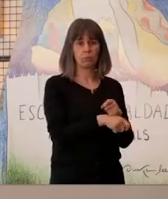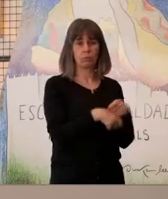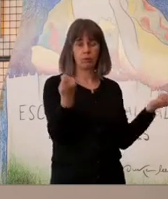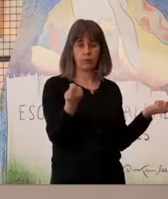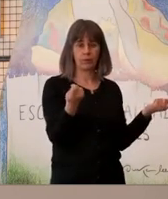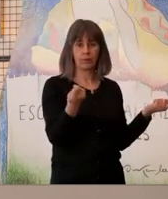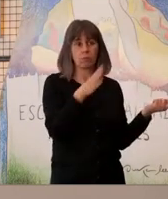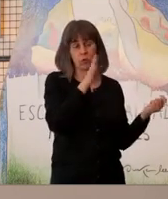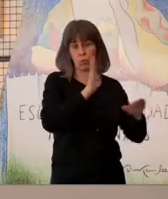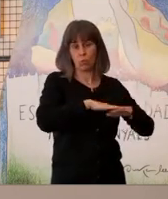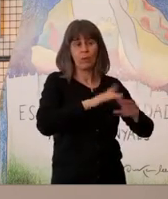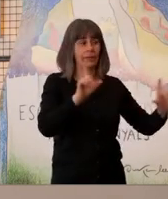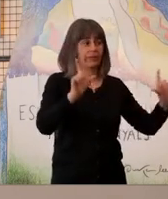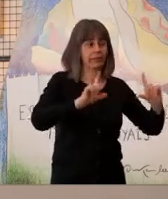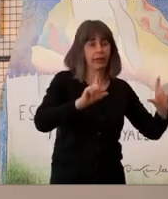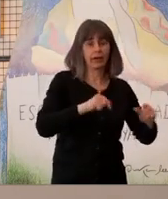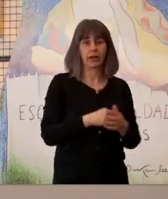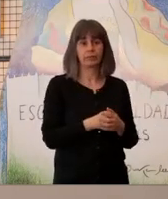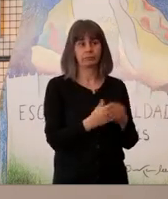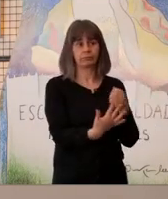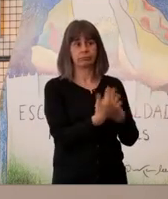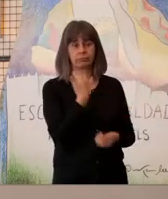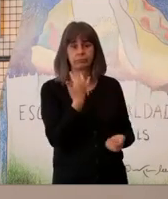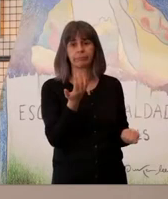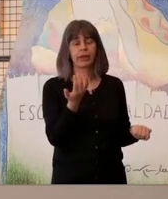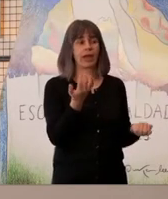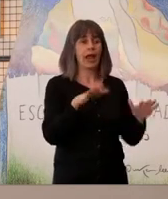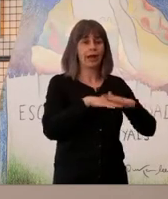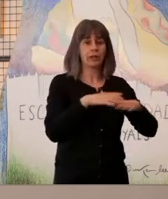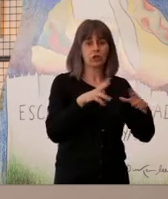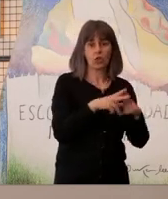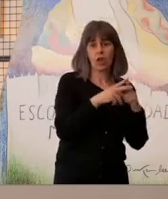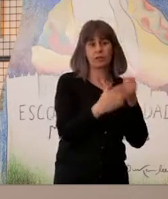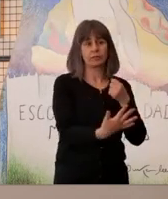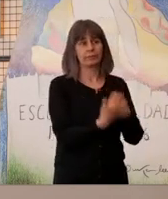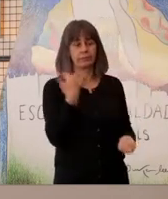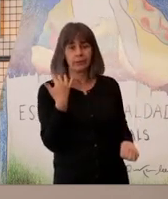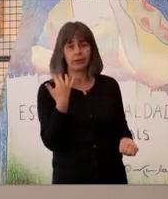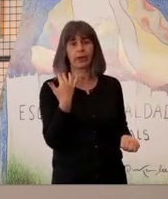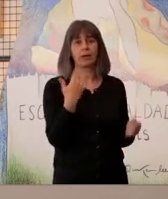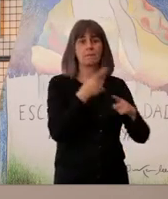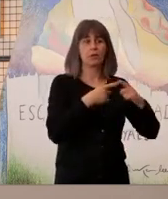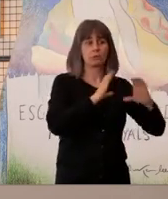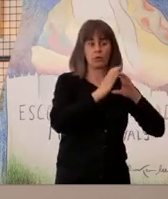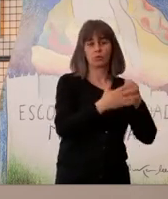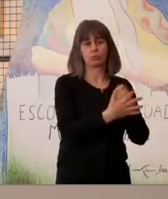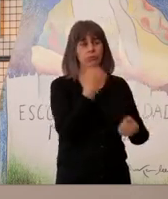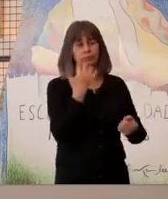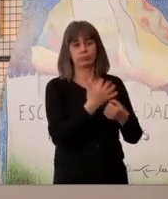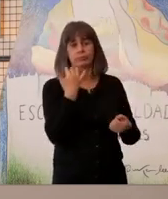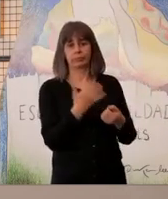por la tele por la por los por las redes sociales por los medios de comunicación